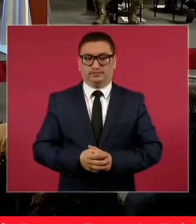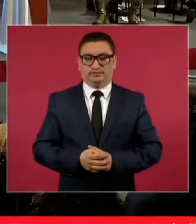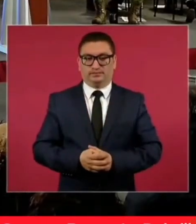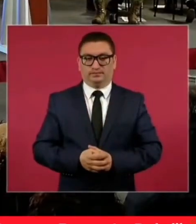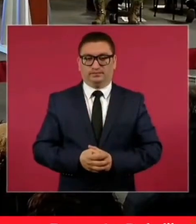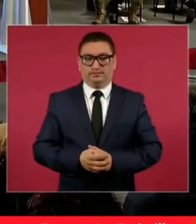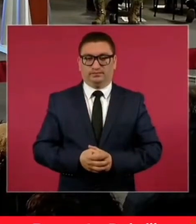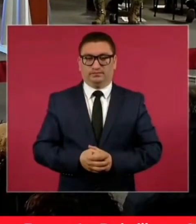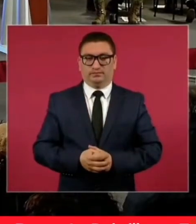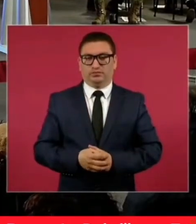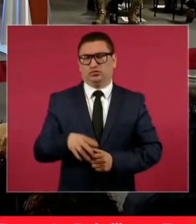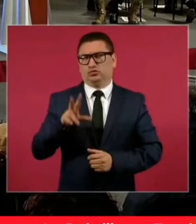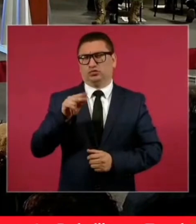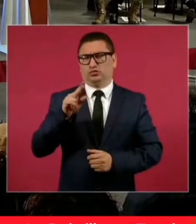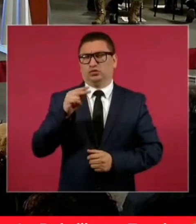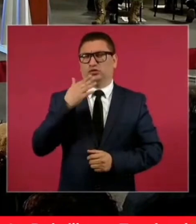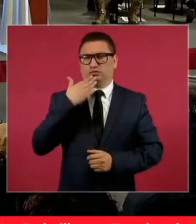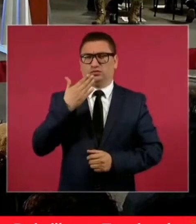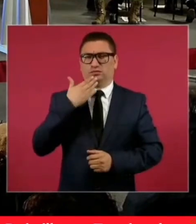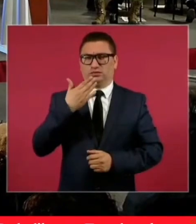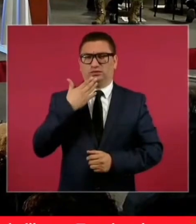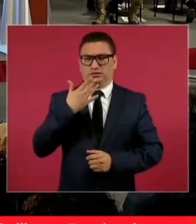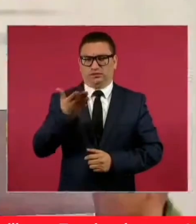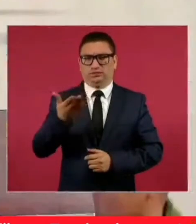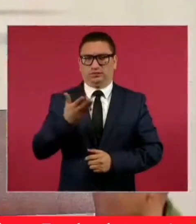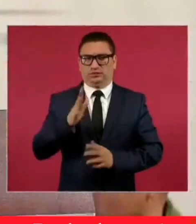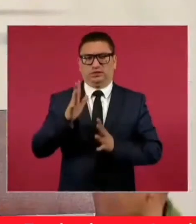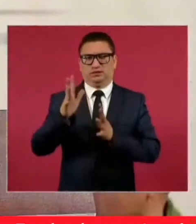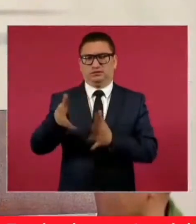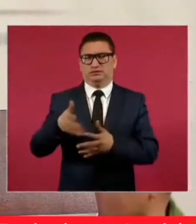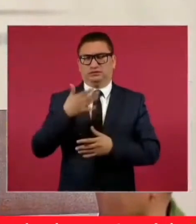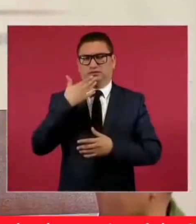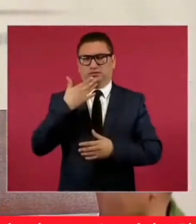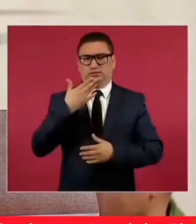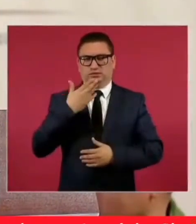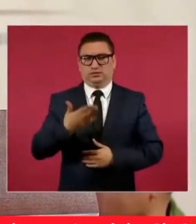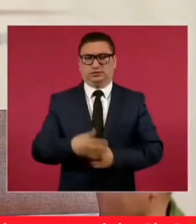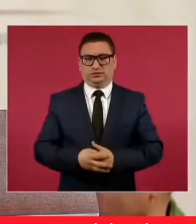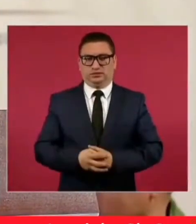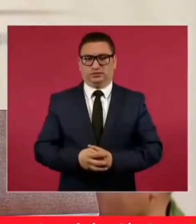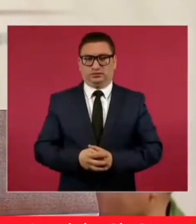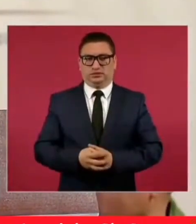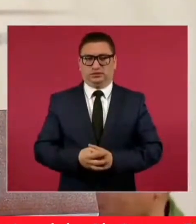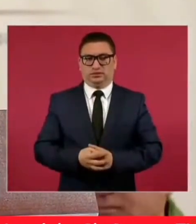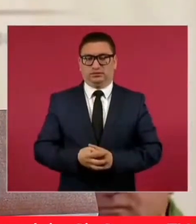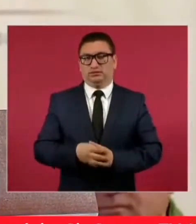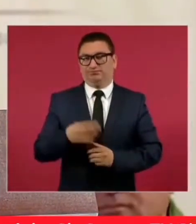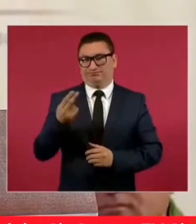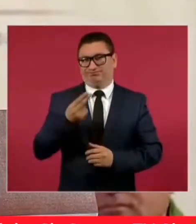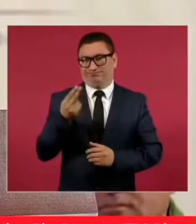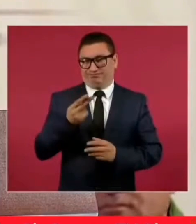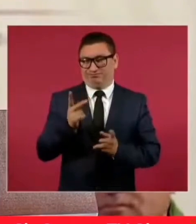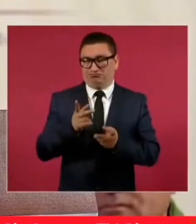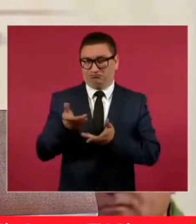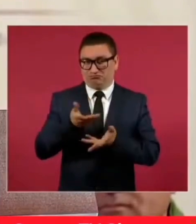Jesús, por favor. No, pero está bien, hombre, así es, así es. Hay que polemizar.